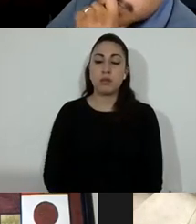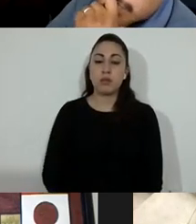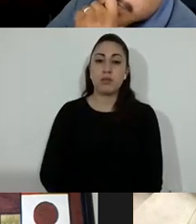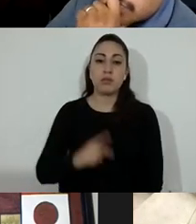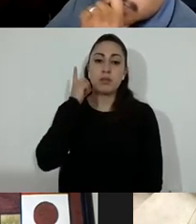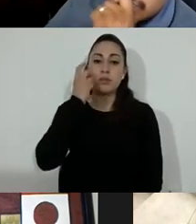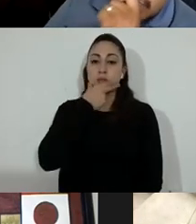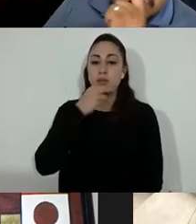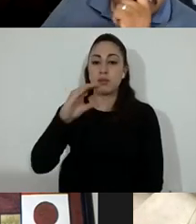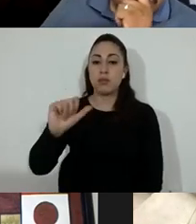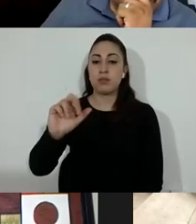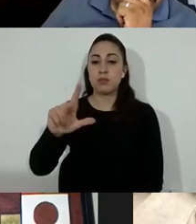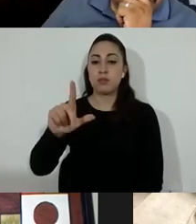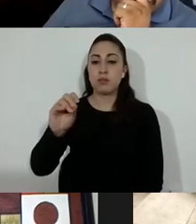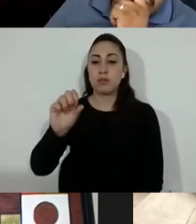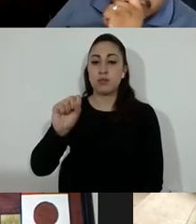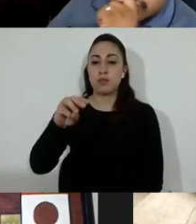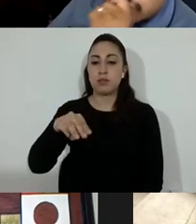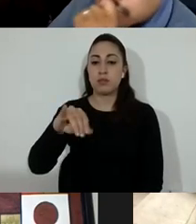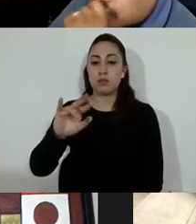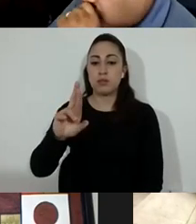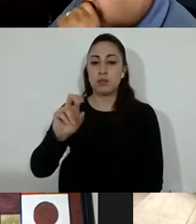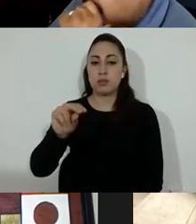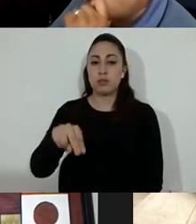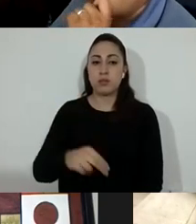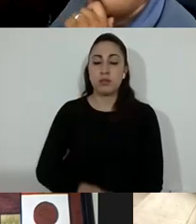Diputado Carlos Hernández Mirón.